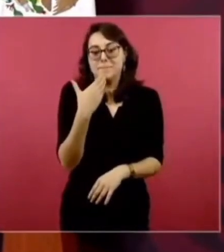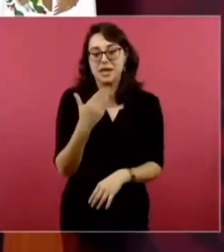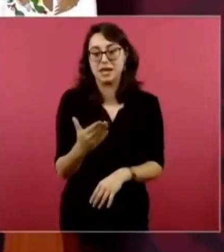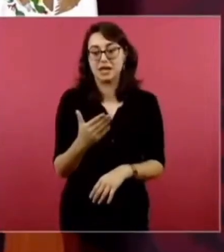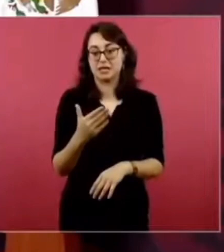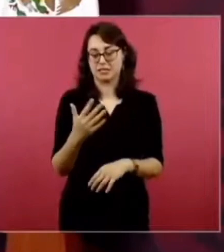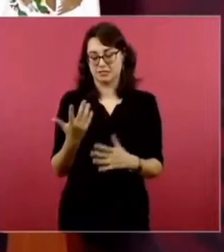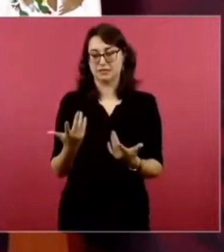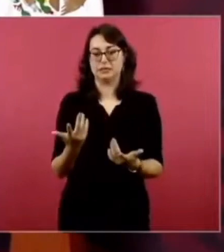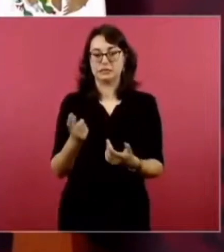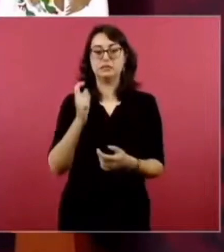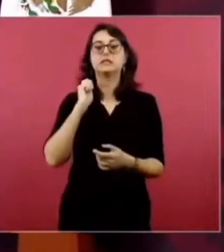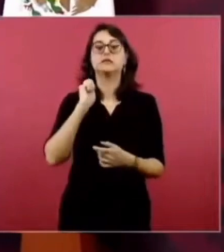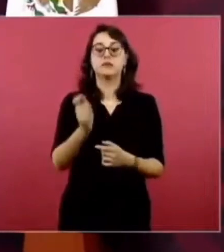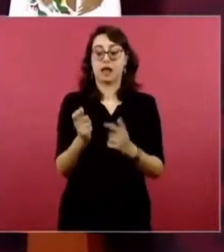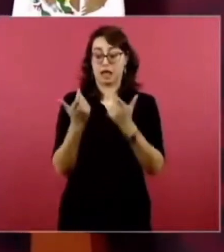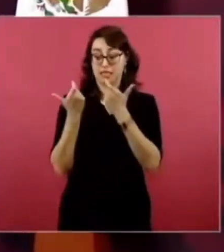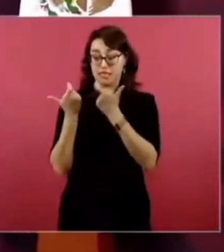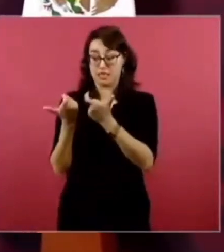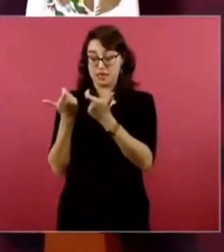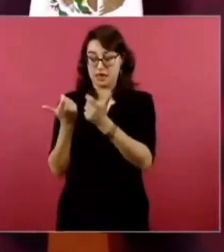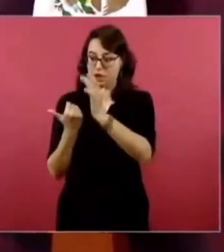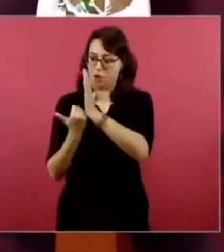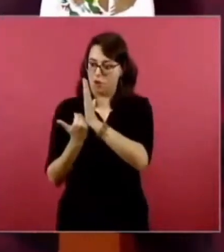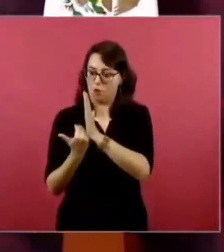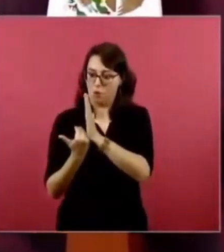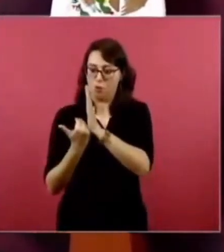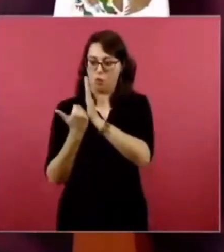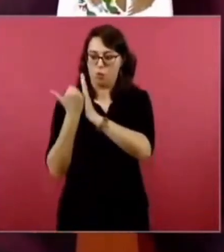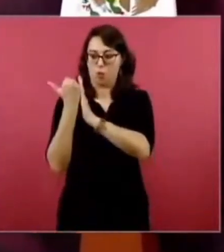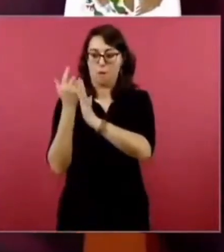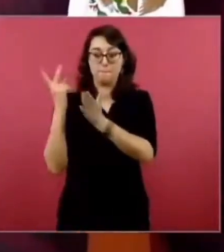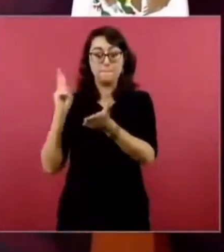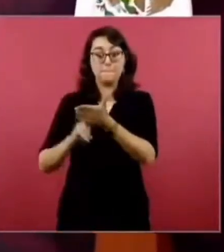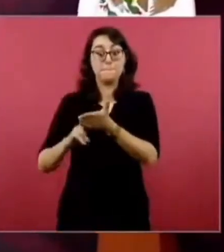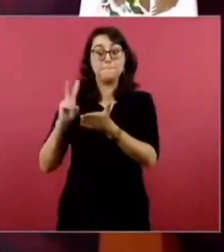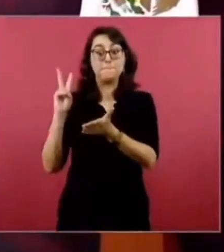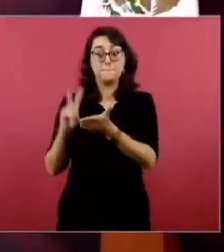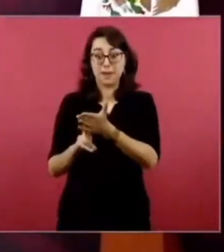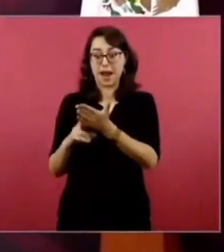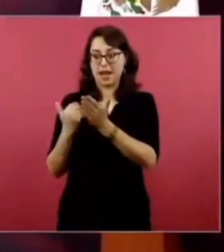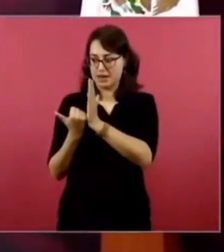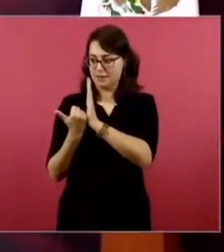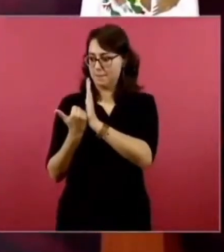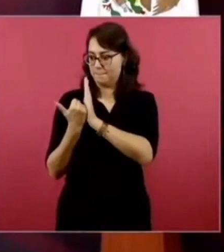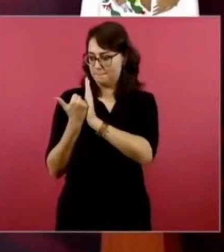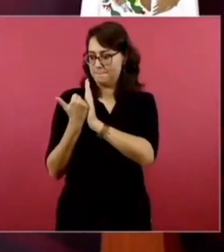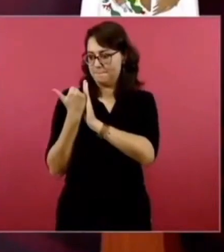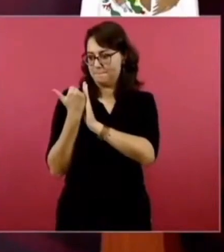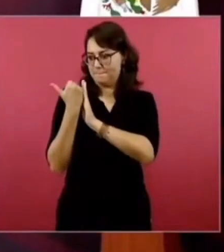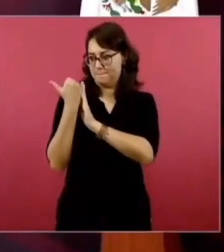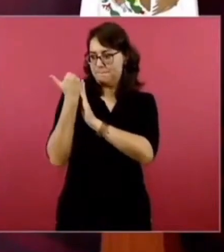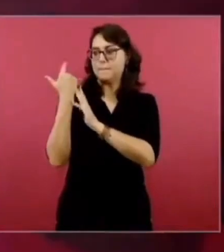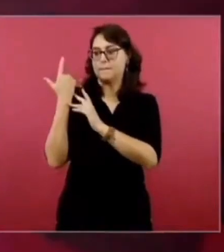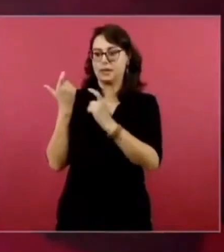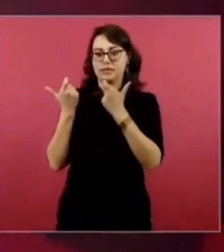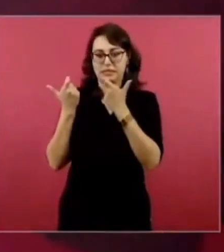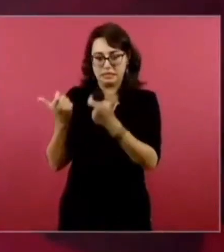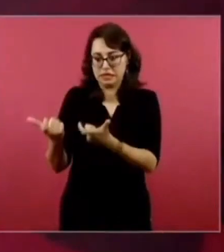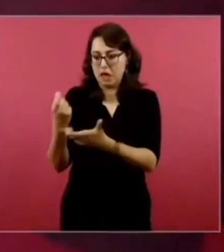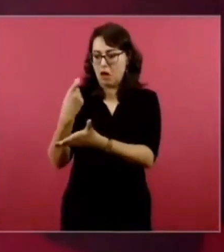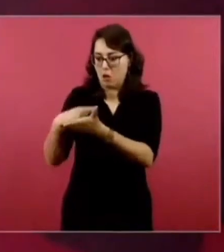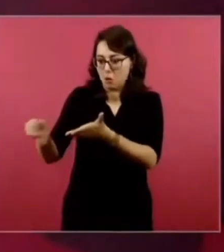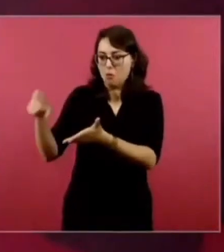la economía popular, el poder de compra de la gente, que le rinda más el dinero, que no